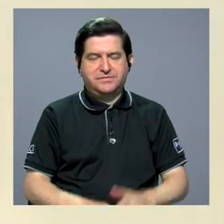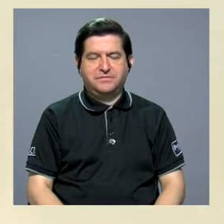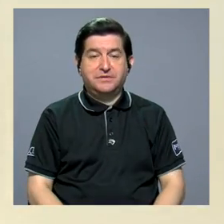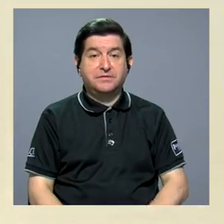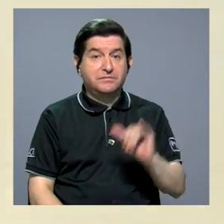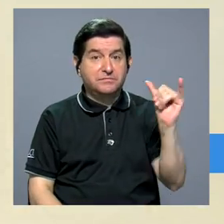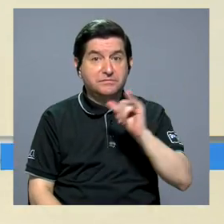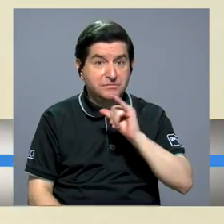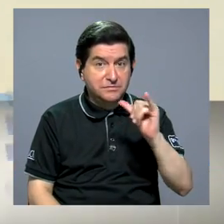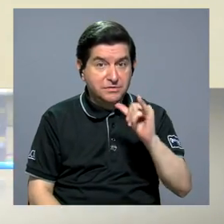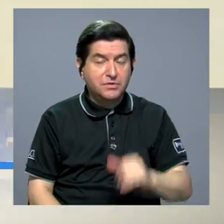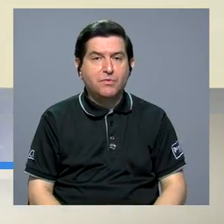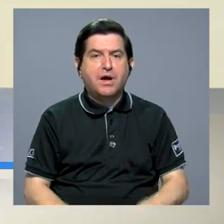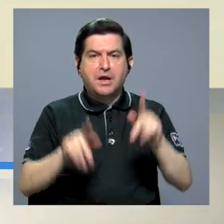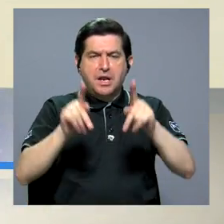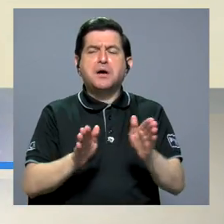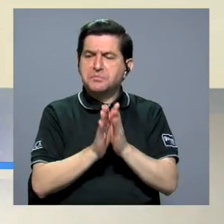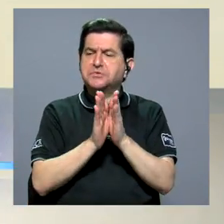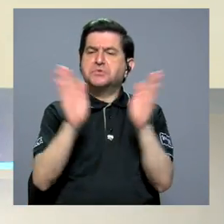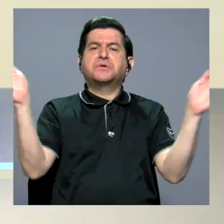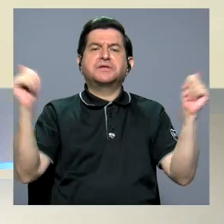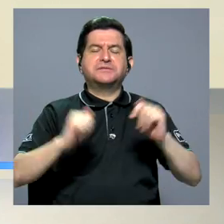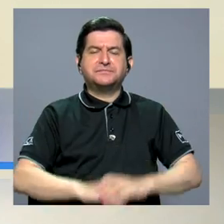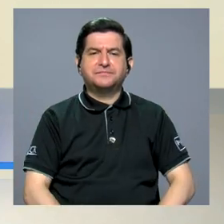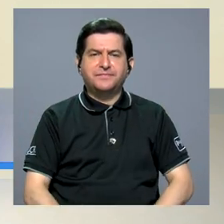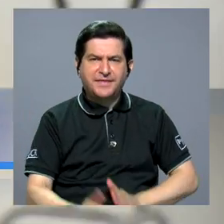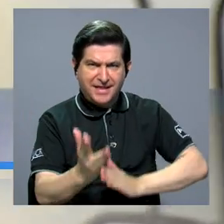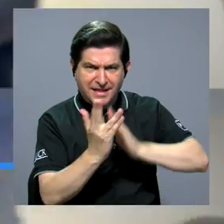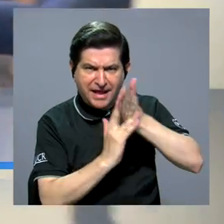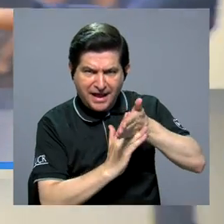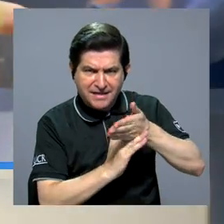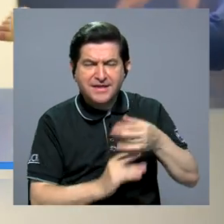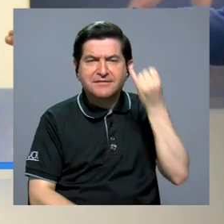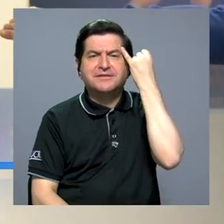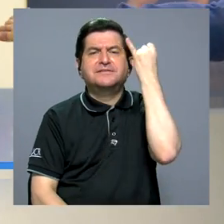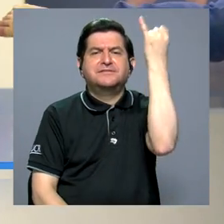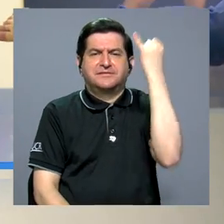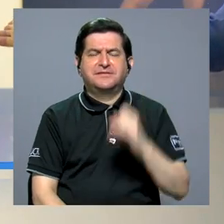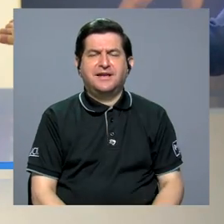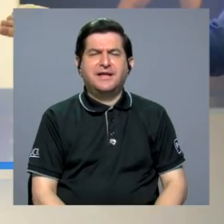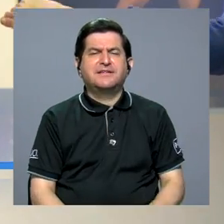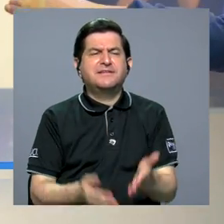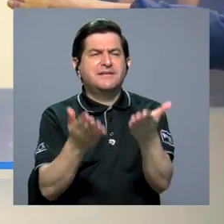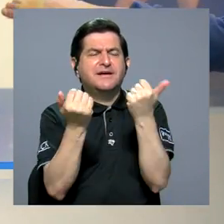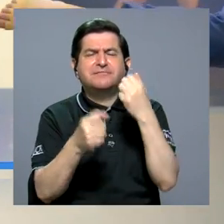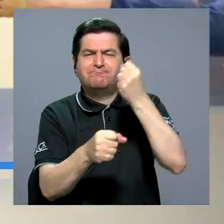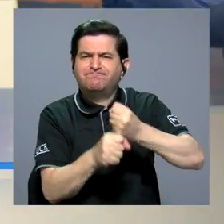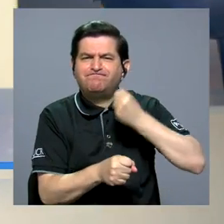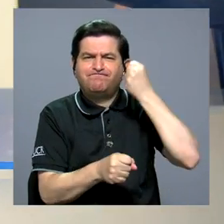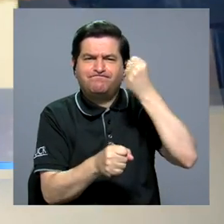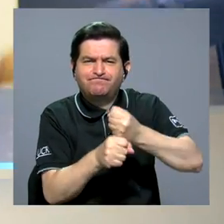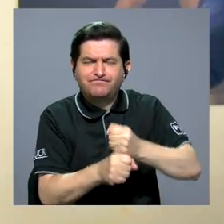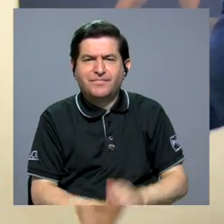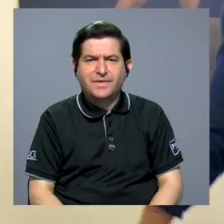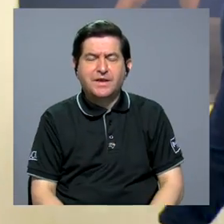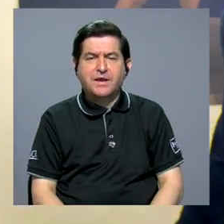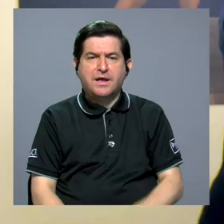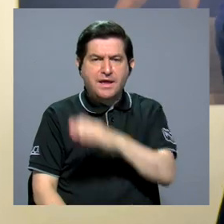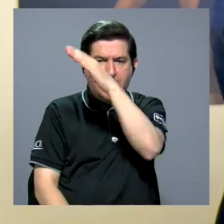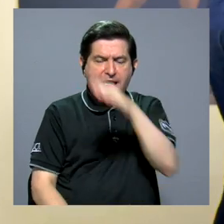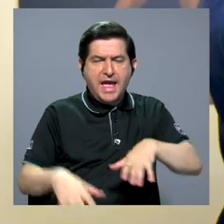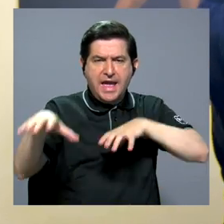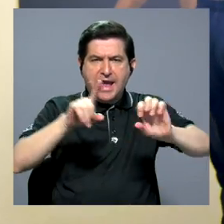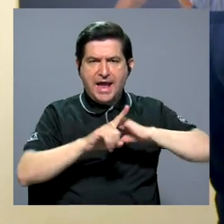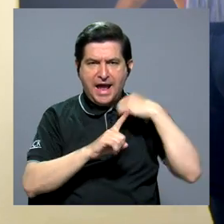comunidad universitaria, sino también al público general. A través de esta iniciativa se pretende trabajar desde